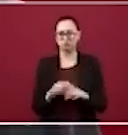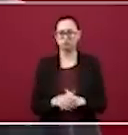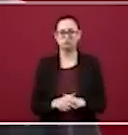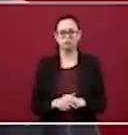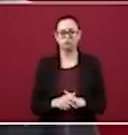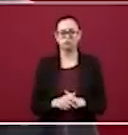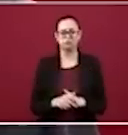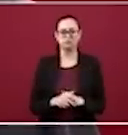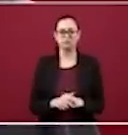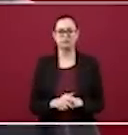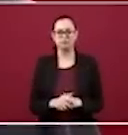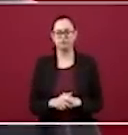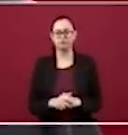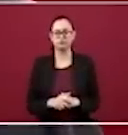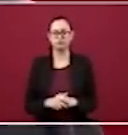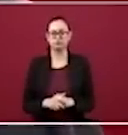de no